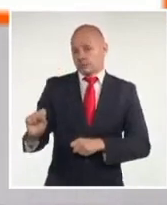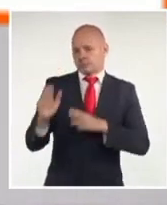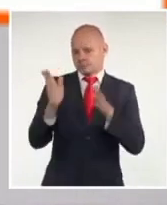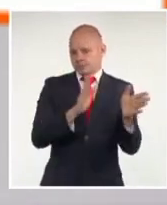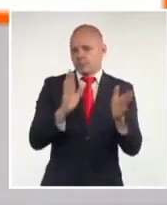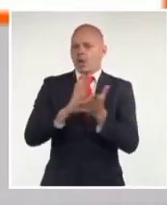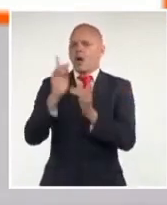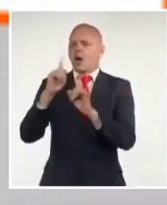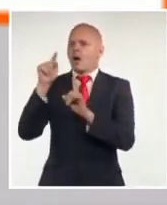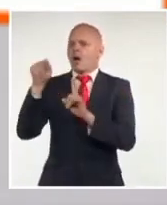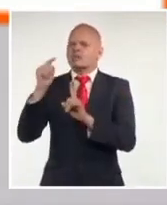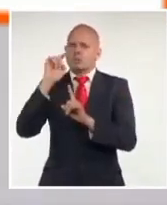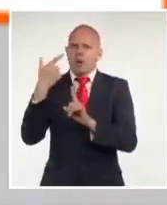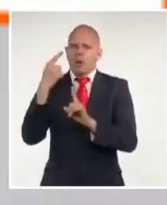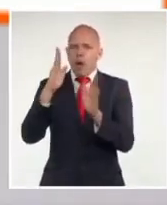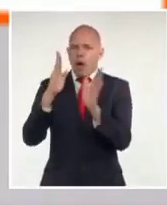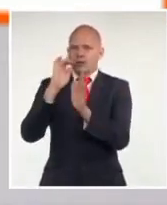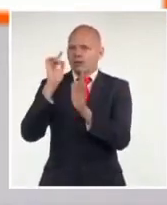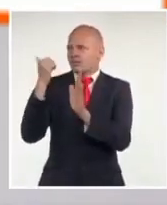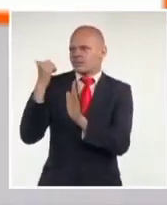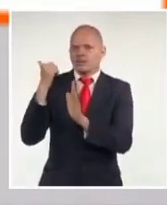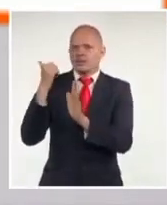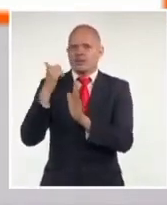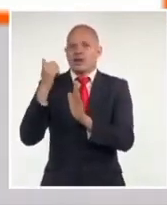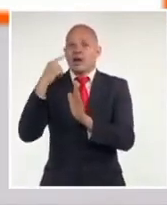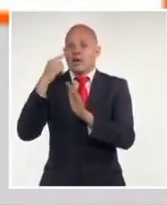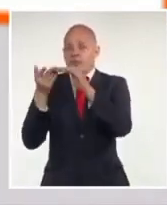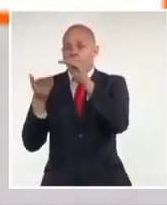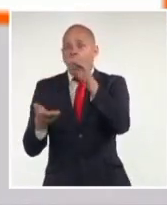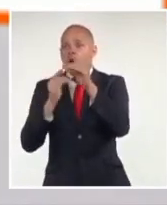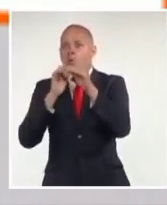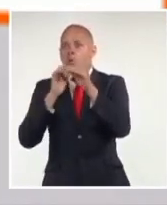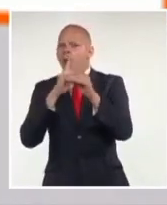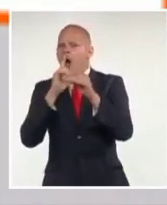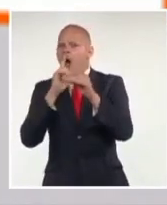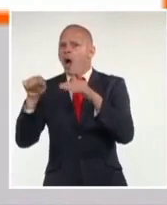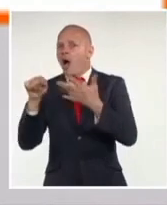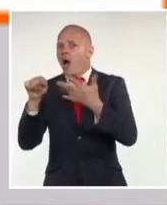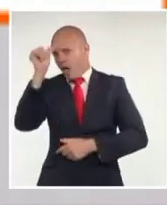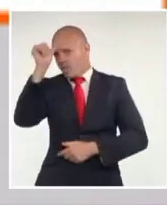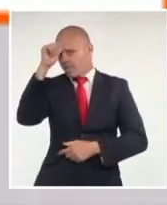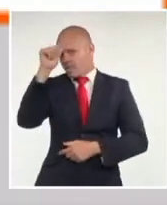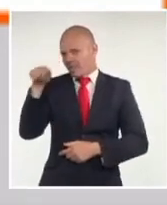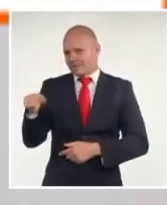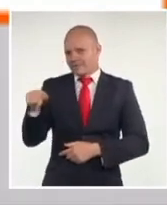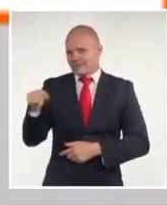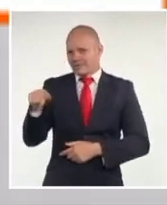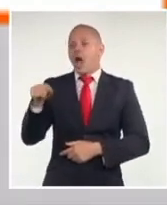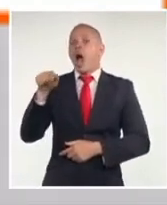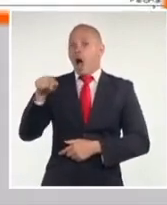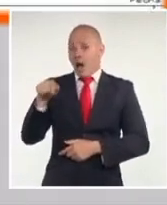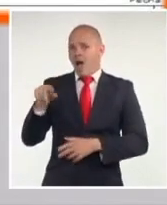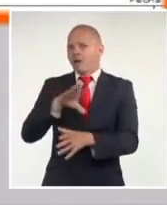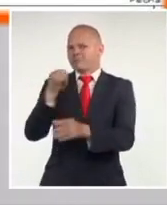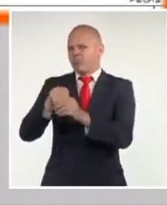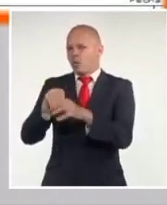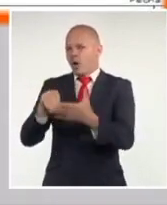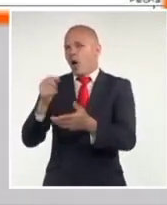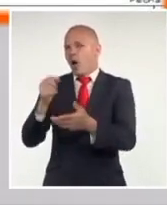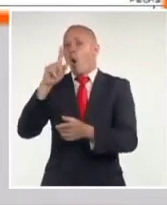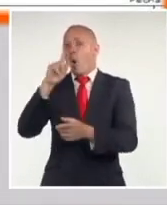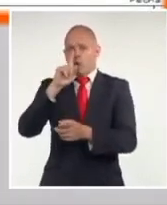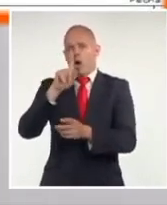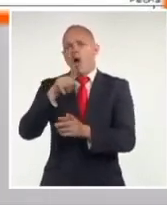un amarillo que habla de delta, porque ahí incluimos los casos de junio, que entonces en la